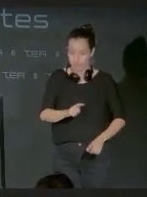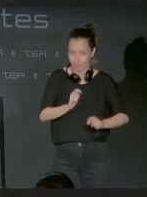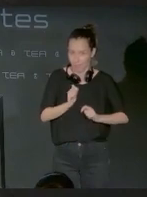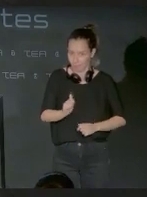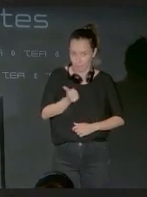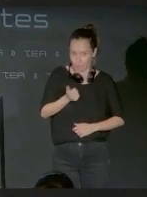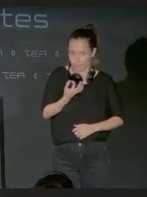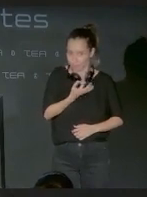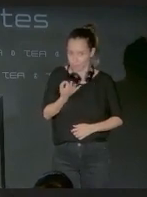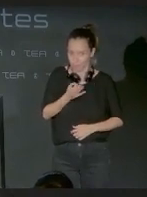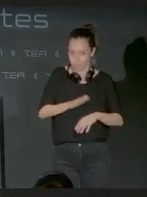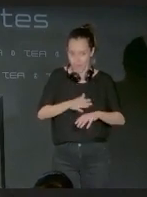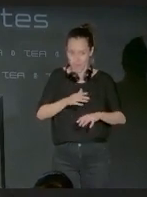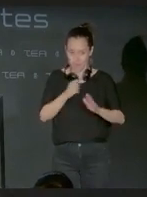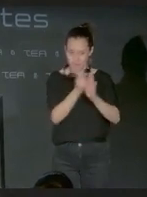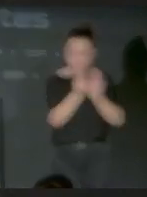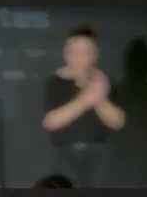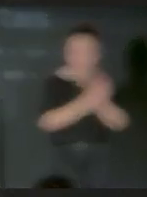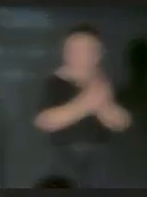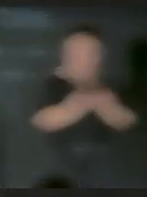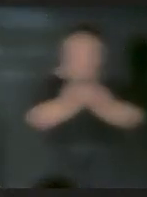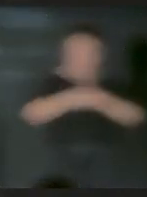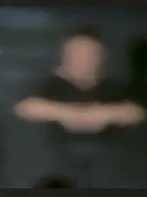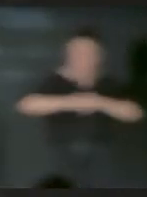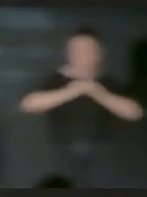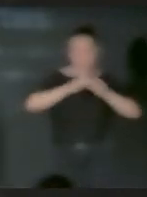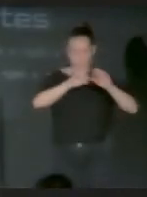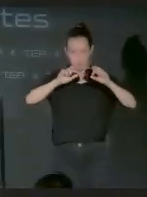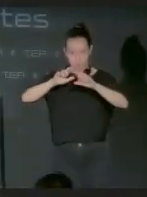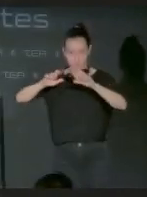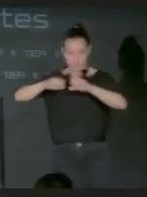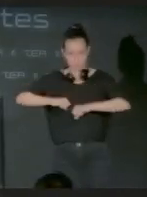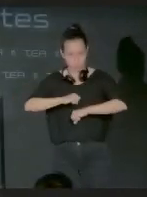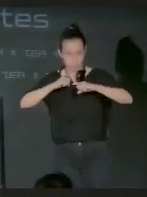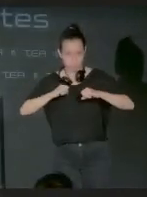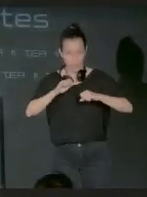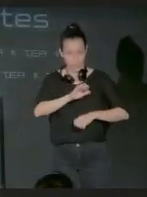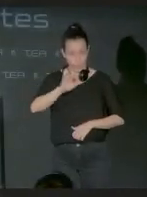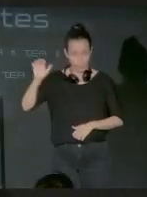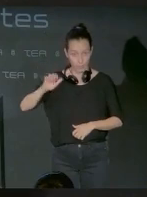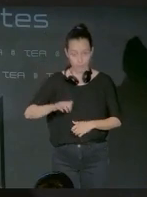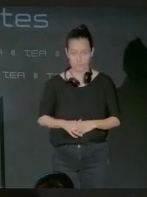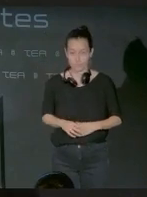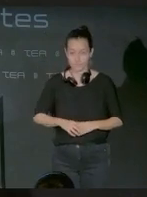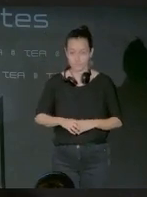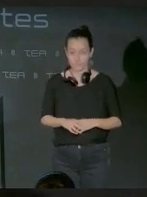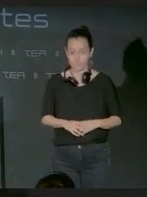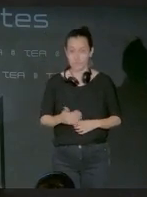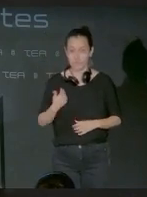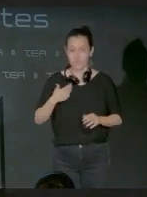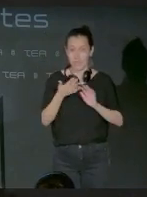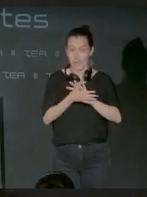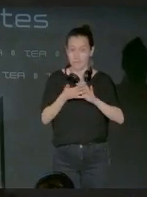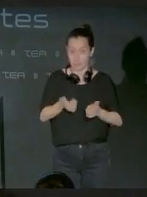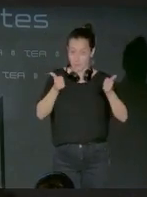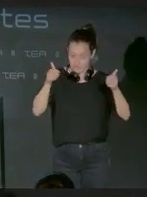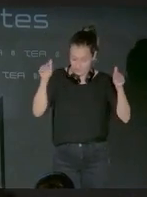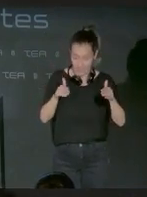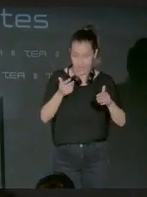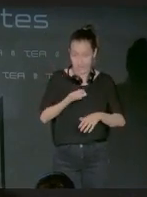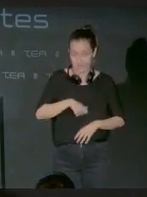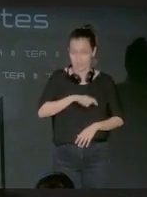medidas que ayuden a fortalecer nuestro tejido empresarial en Europa y hablando Ya de España